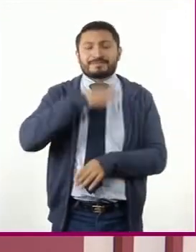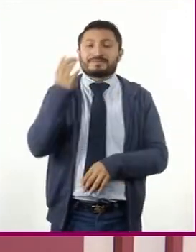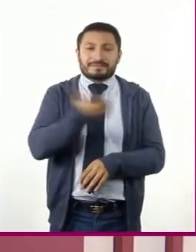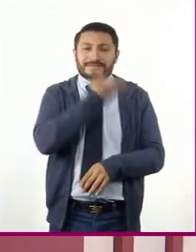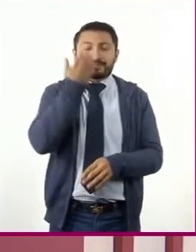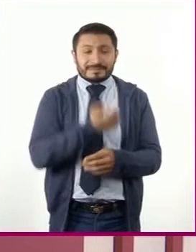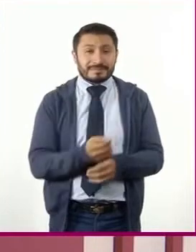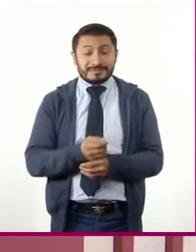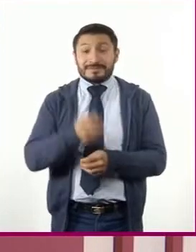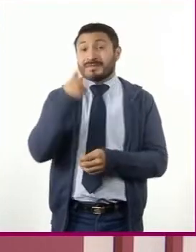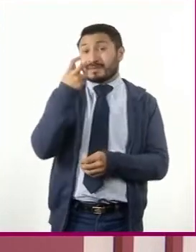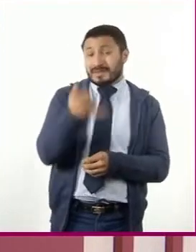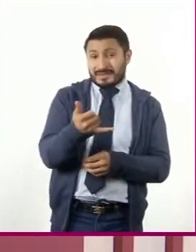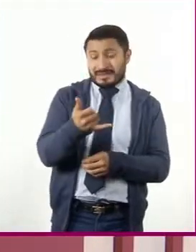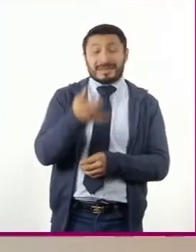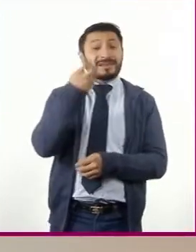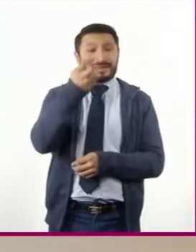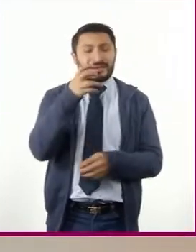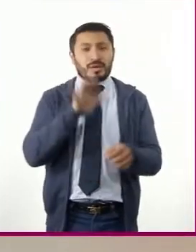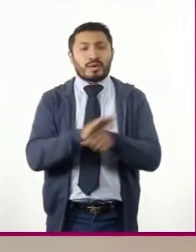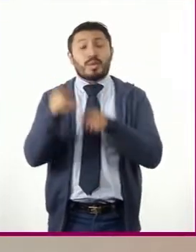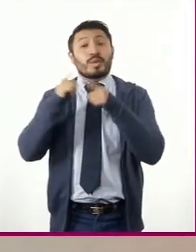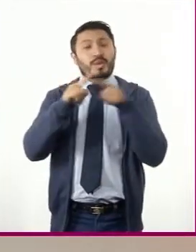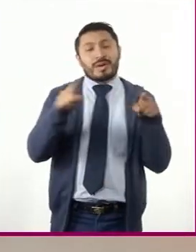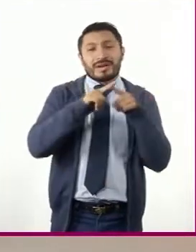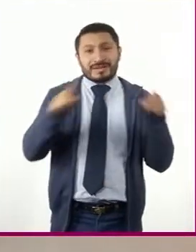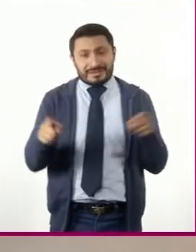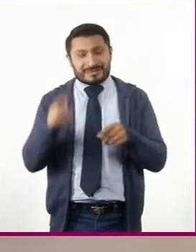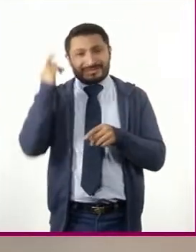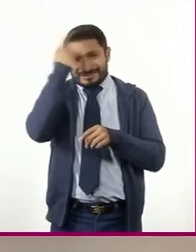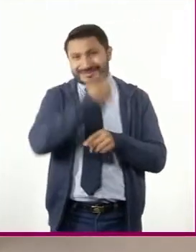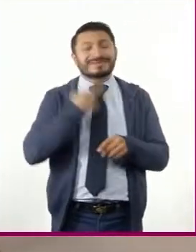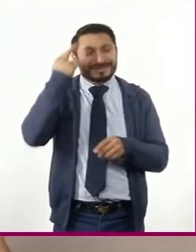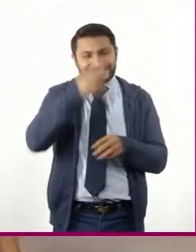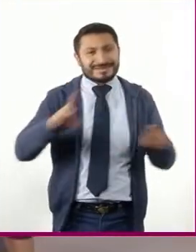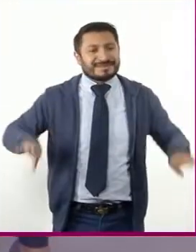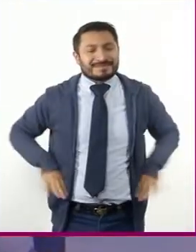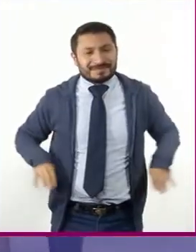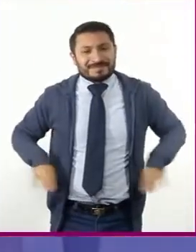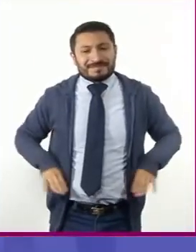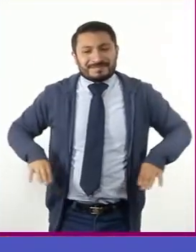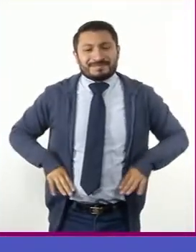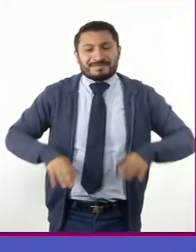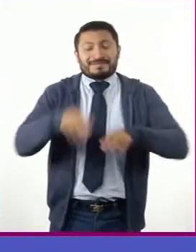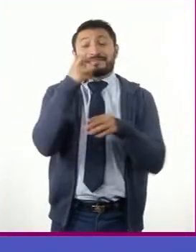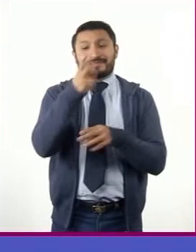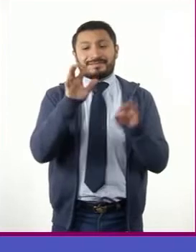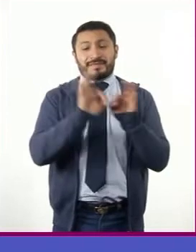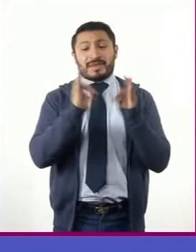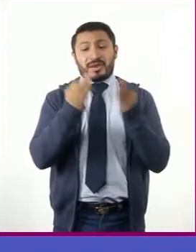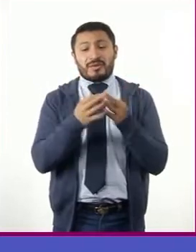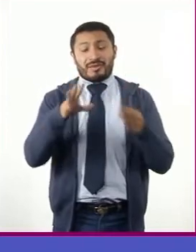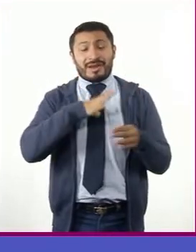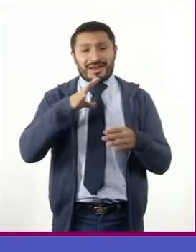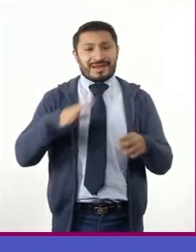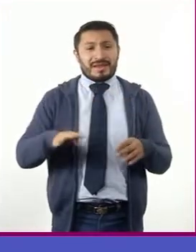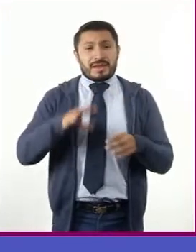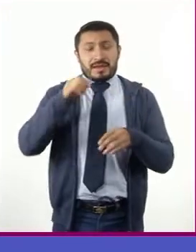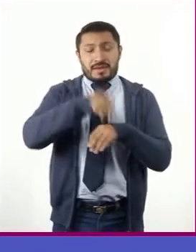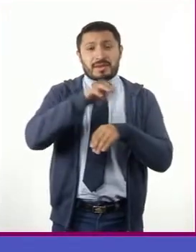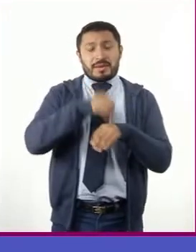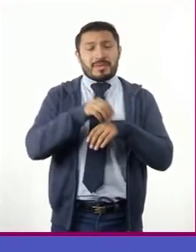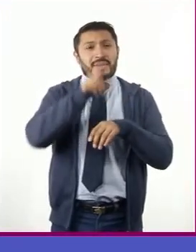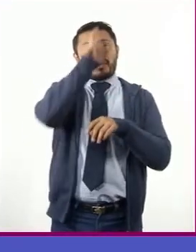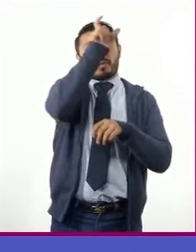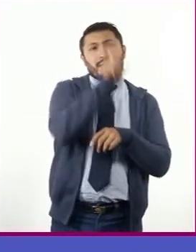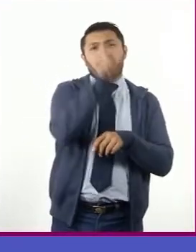y aquello que los distingue. Repasemos sus características. Está formado por un número determinado de